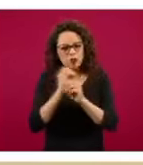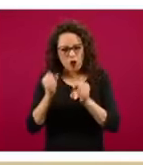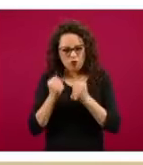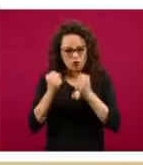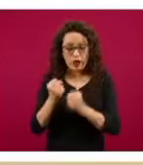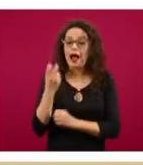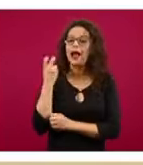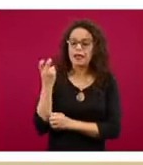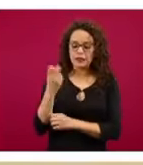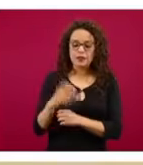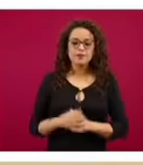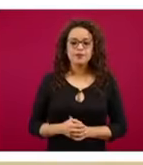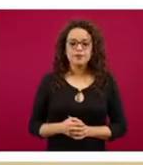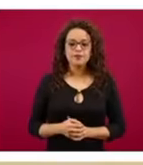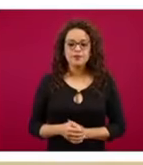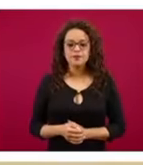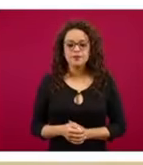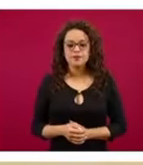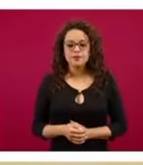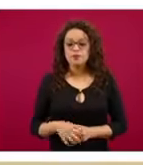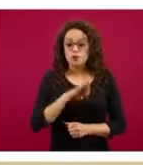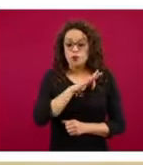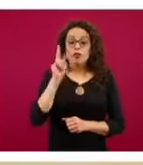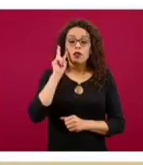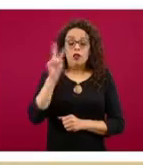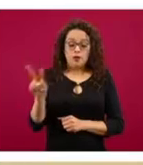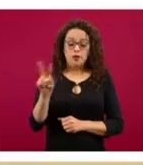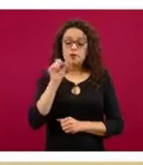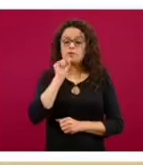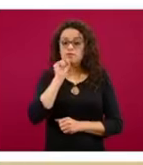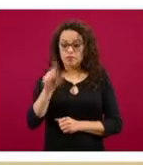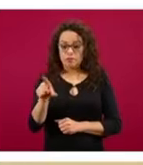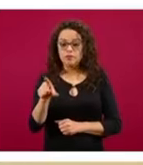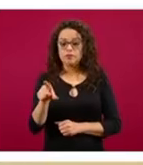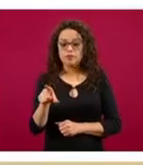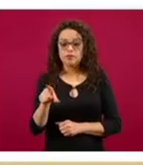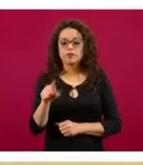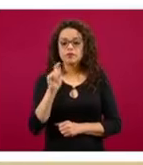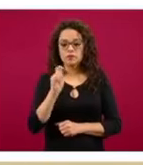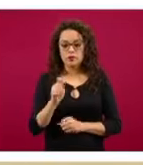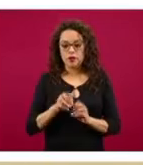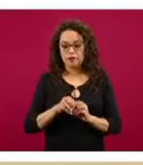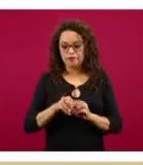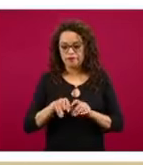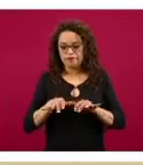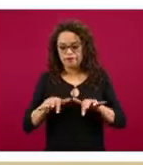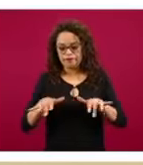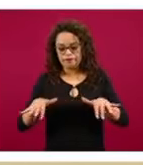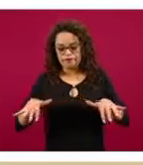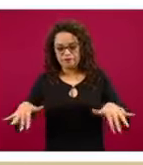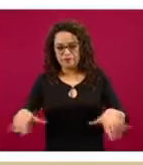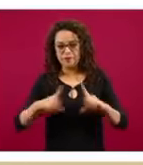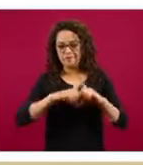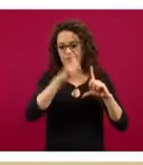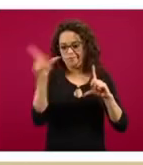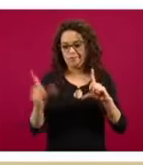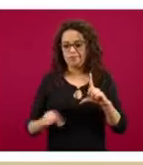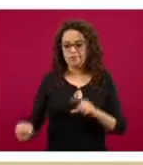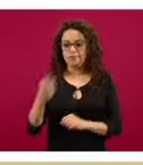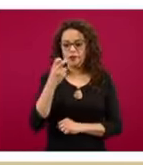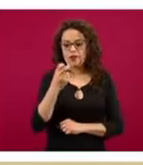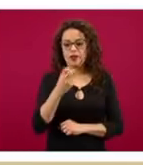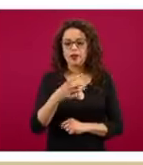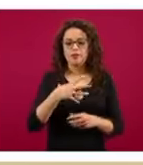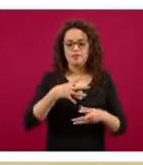donde se han presentado, y bueno, podemos ver así como hay una dispersión de la epidemia en todo el país, pues prácticamente